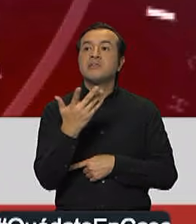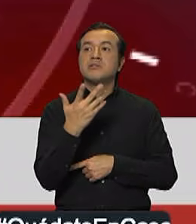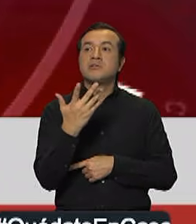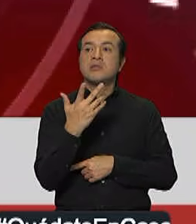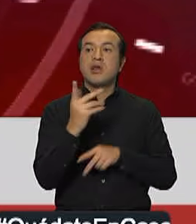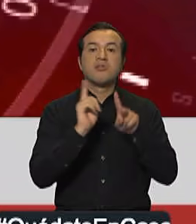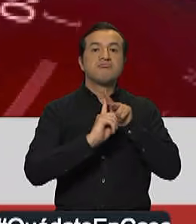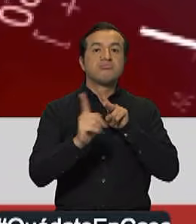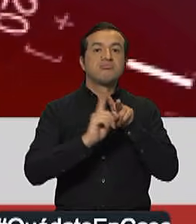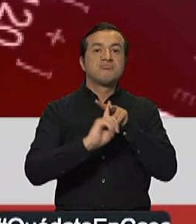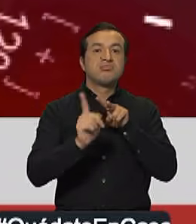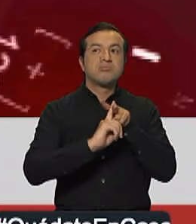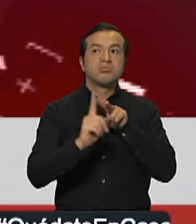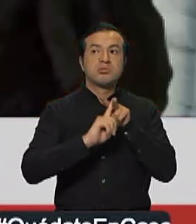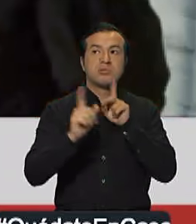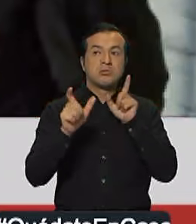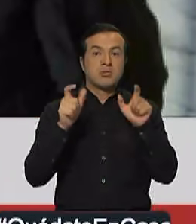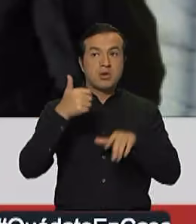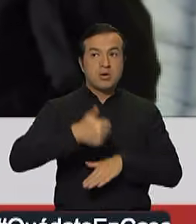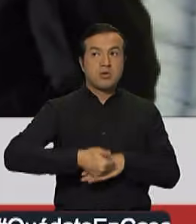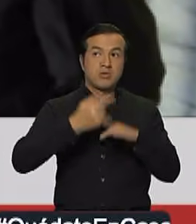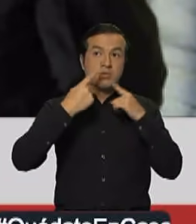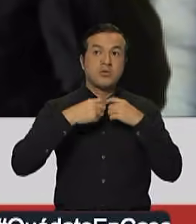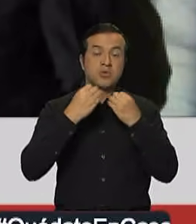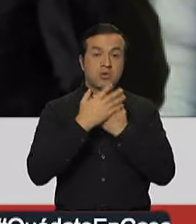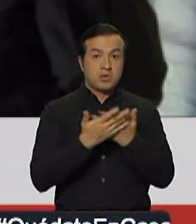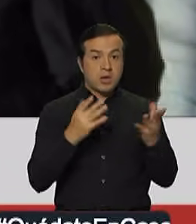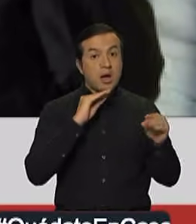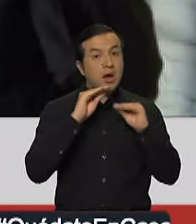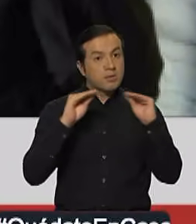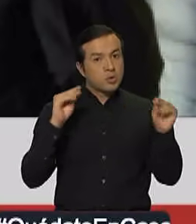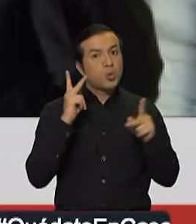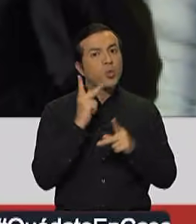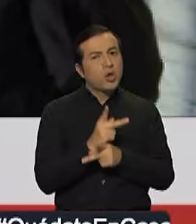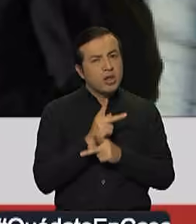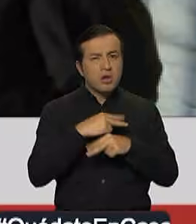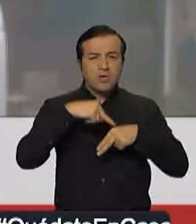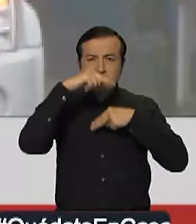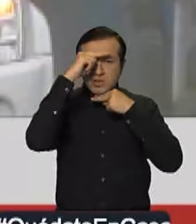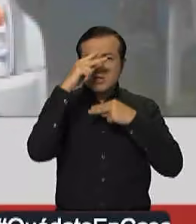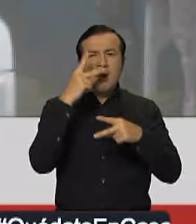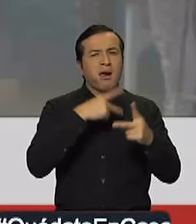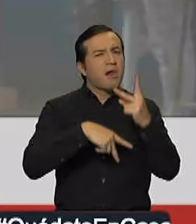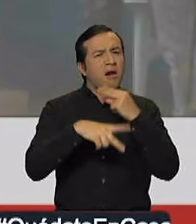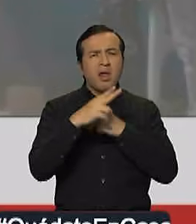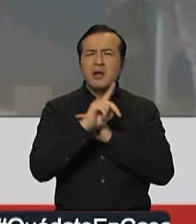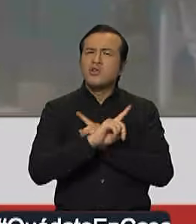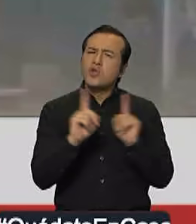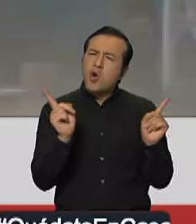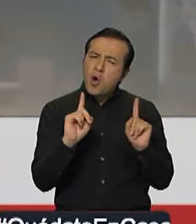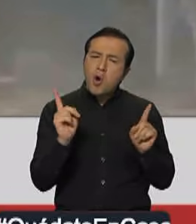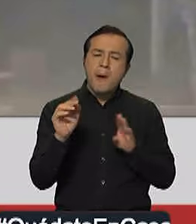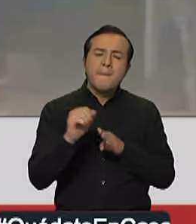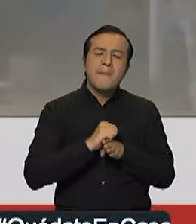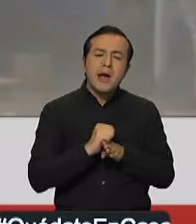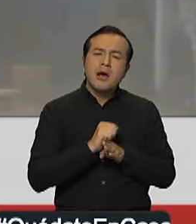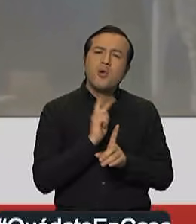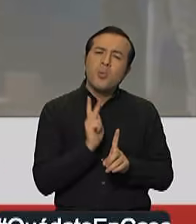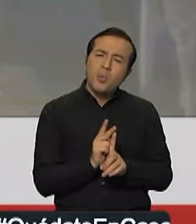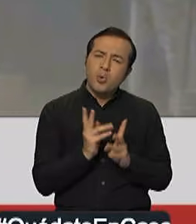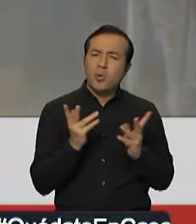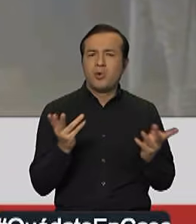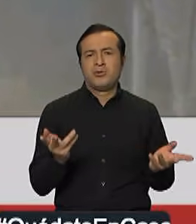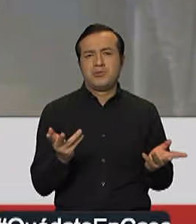fuga masiva, por lo que las autoridades también instan a evitar los fake news y a informarse por fuentes